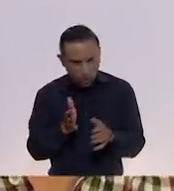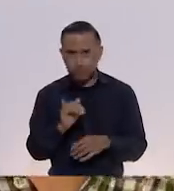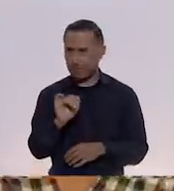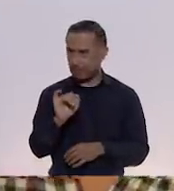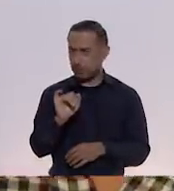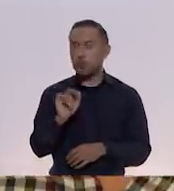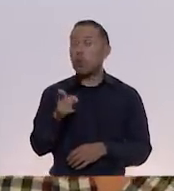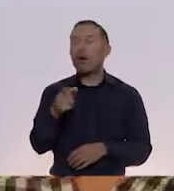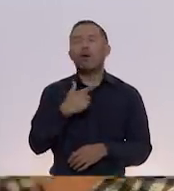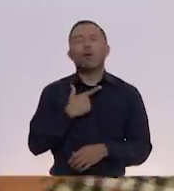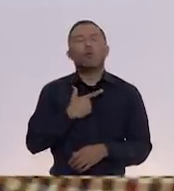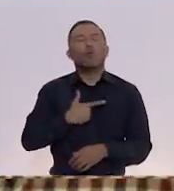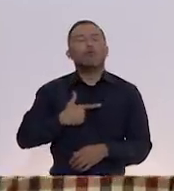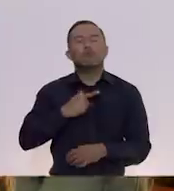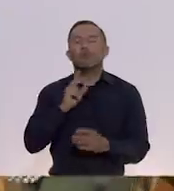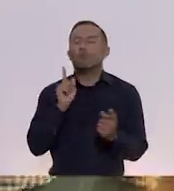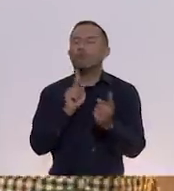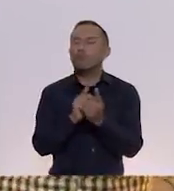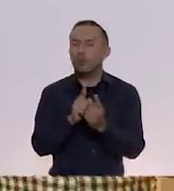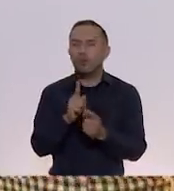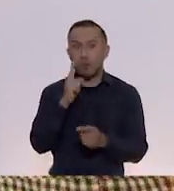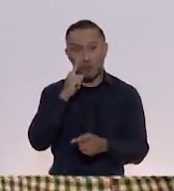gusto verlos. Pues ahorita.